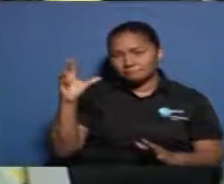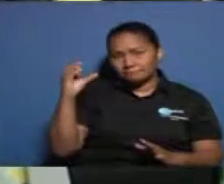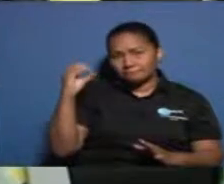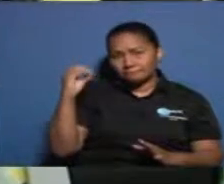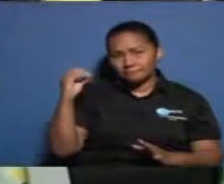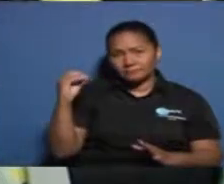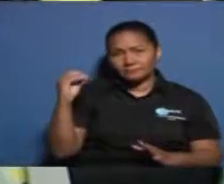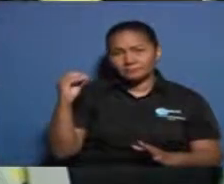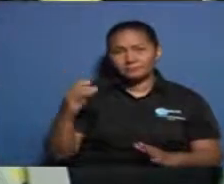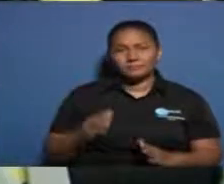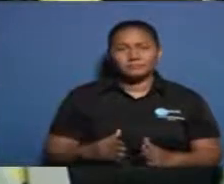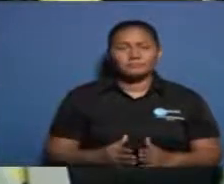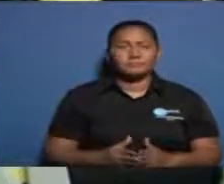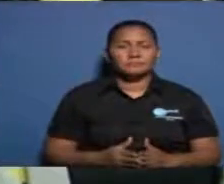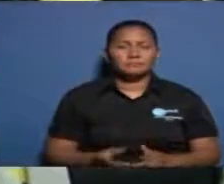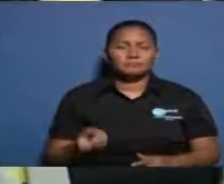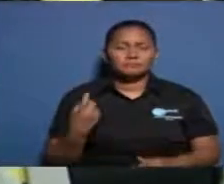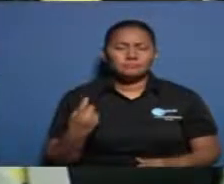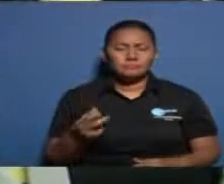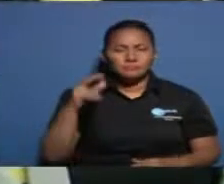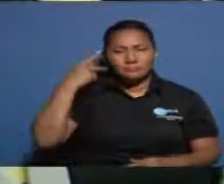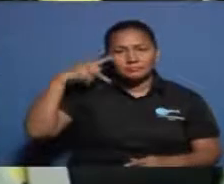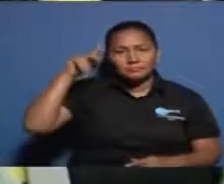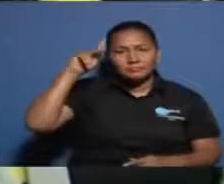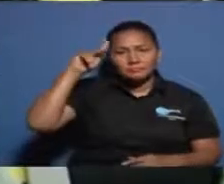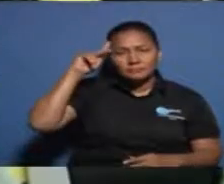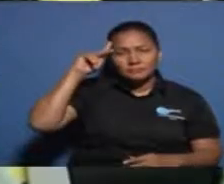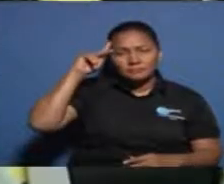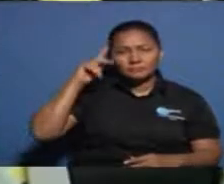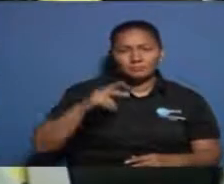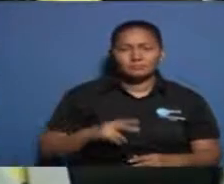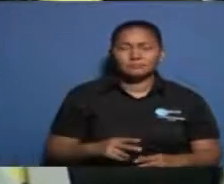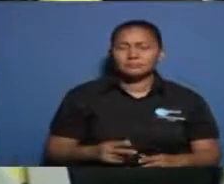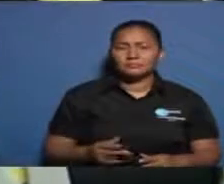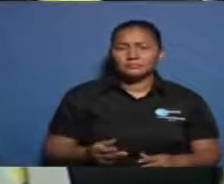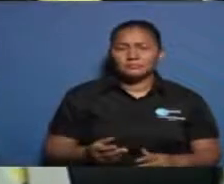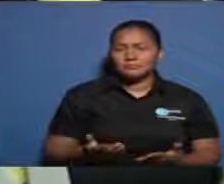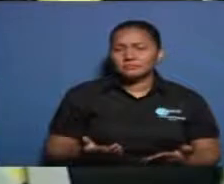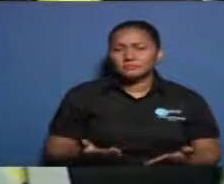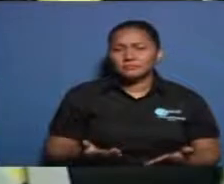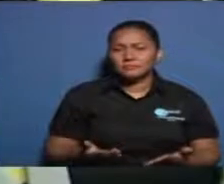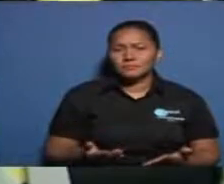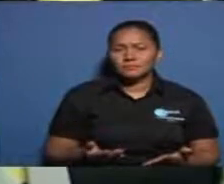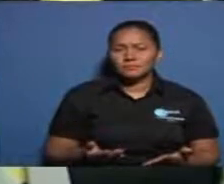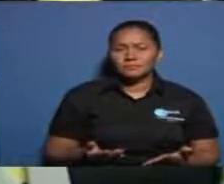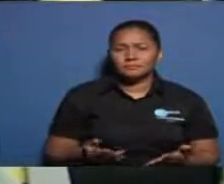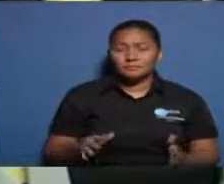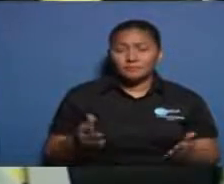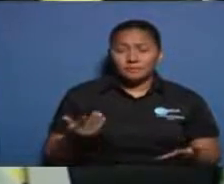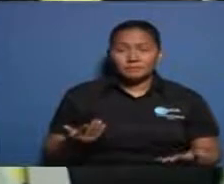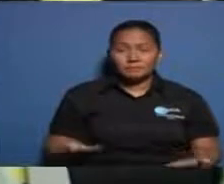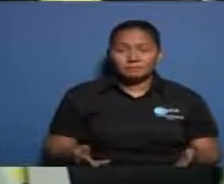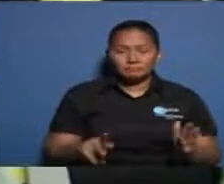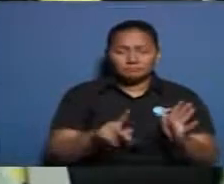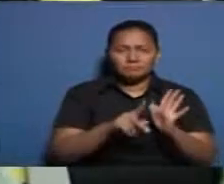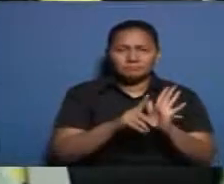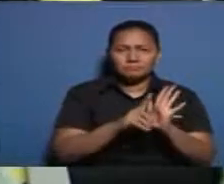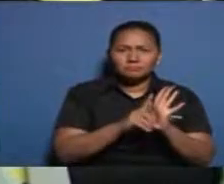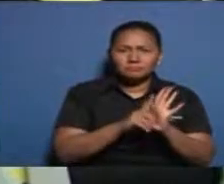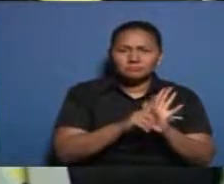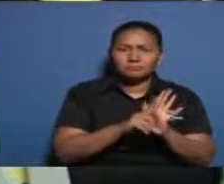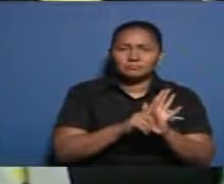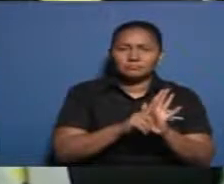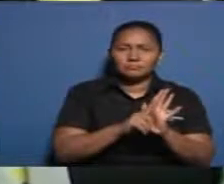se habla de que hace falta una política estatal que regule el tema en este caso están las leyes entonces por qué se sigue estando